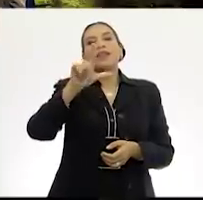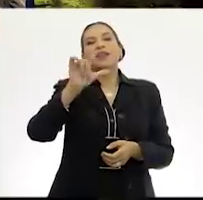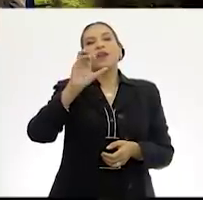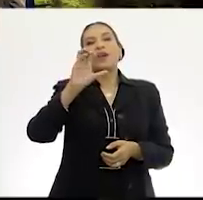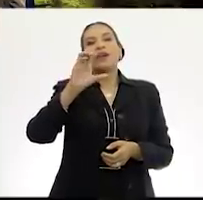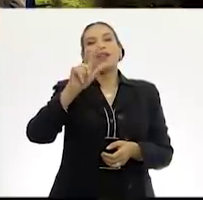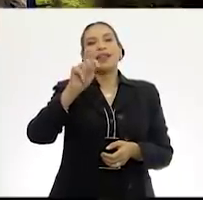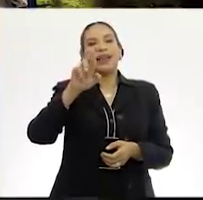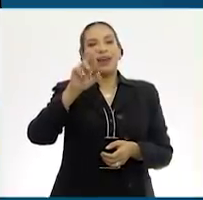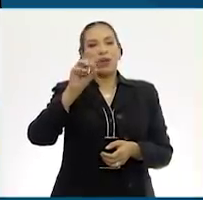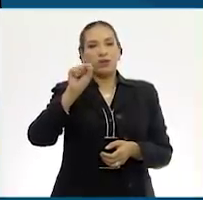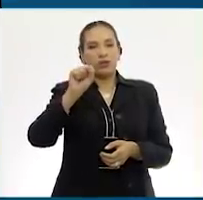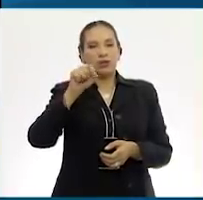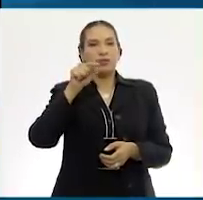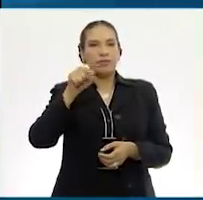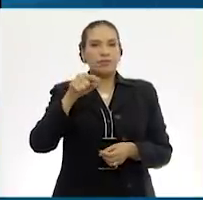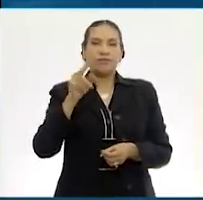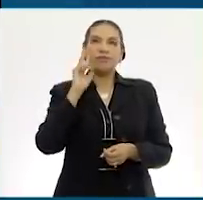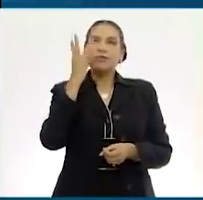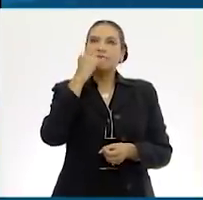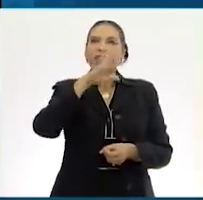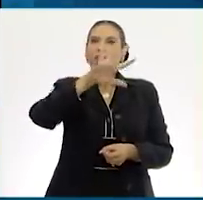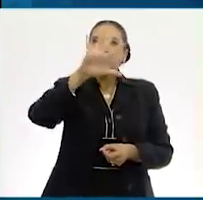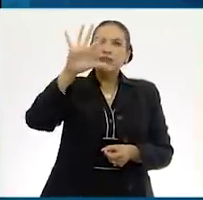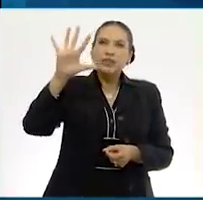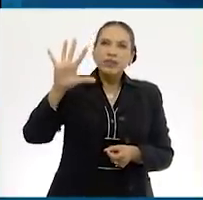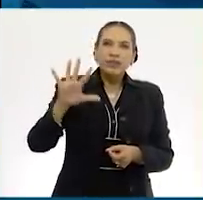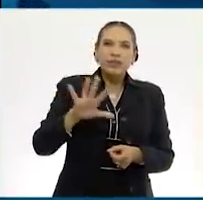en su escenario.